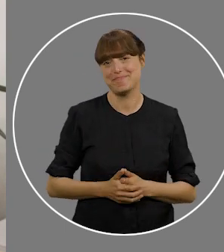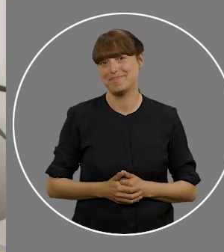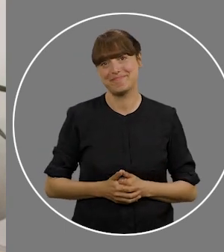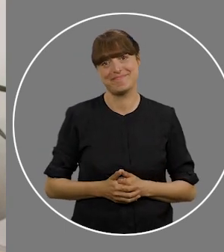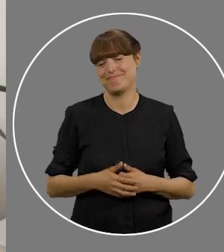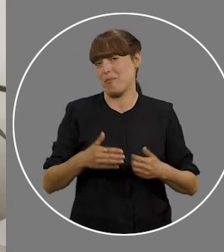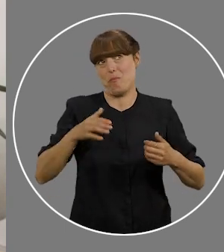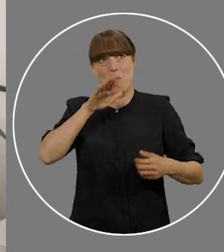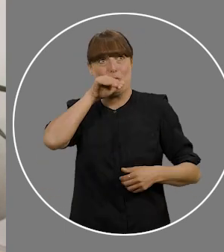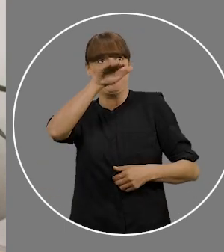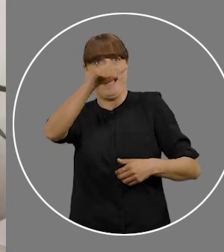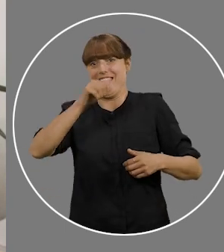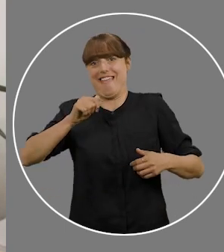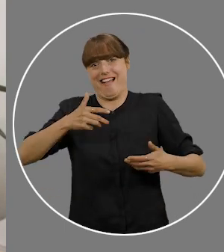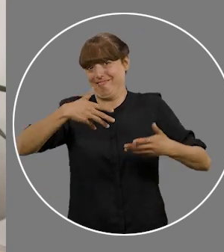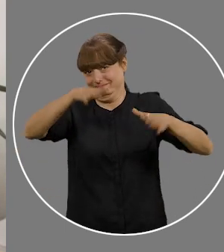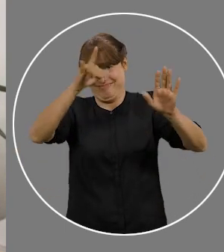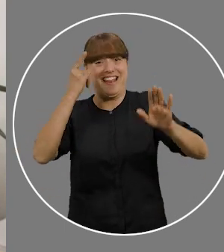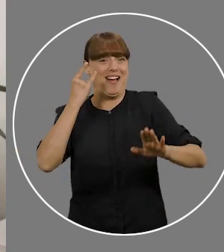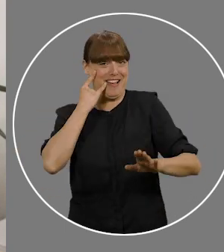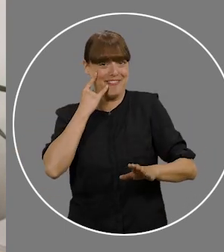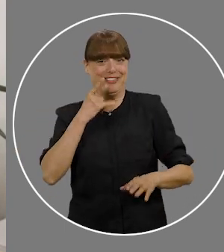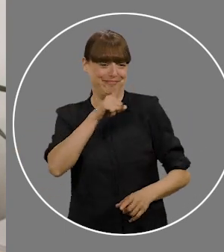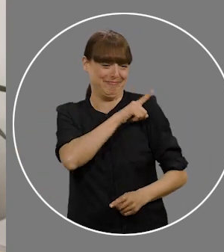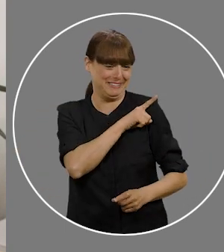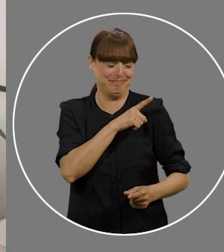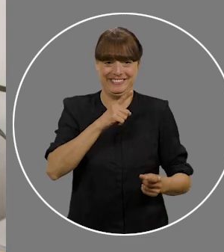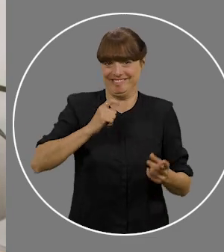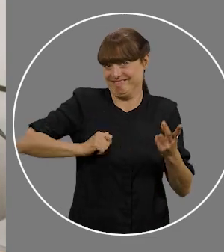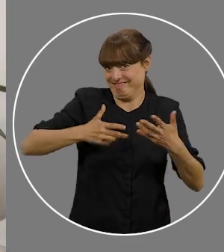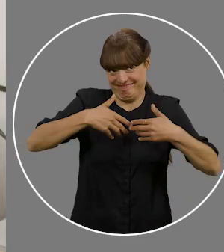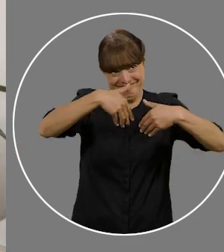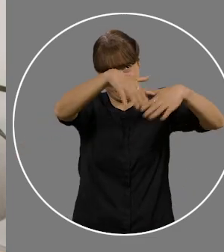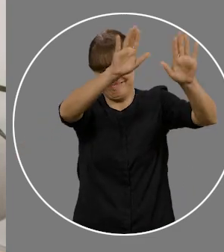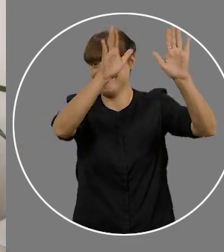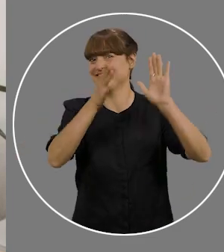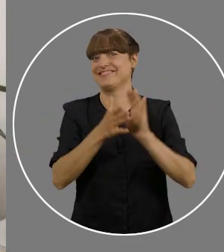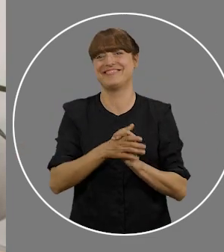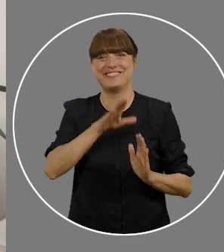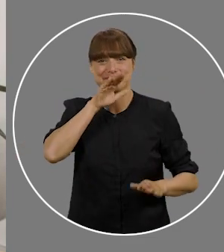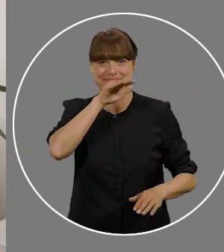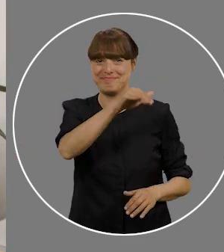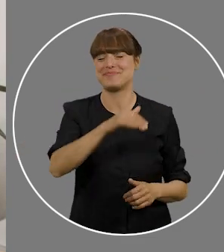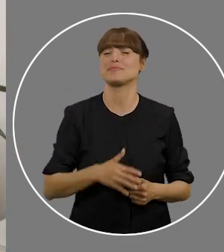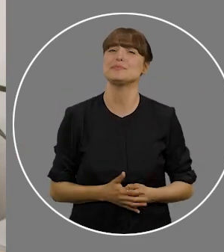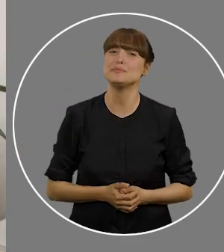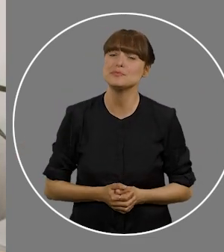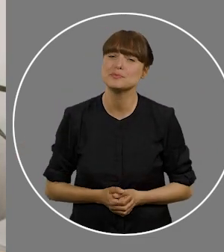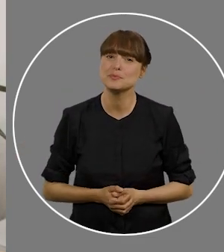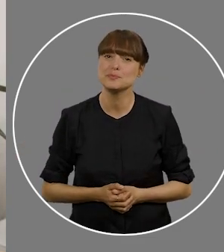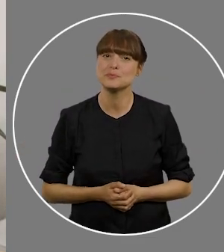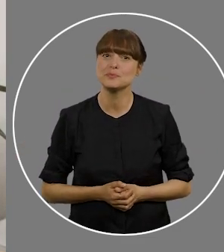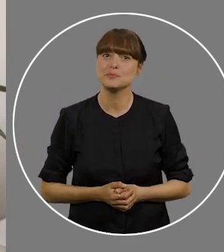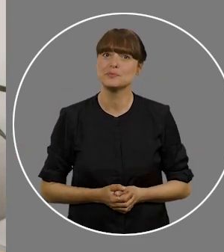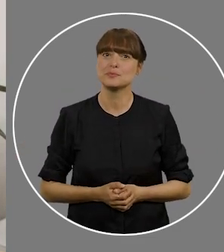Nada. Entonces por el monte. Sí, en el monte. Sí. Unas letrinas, ¿no? Sí. Vale.